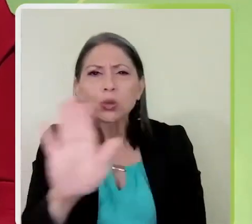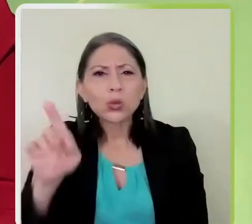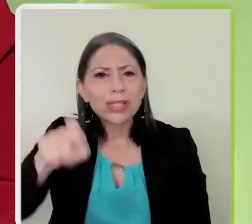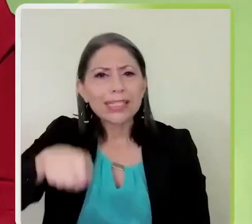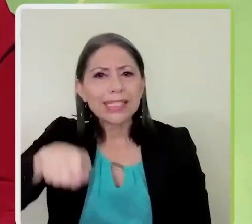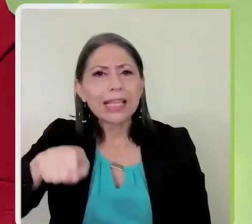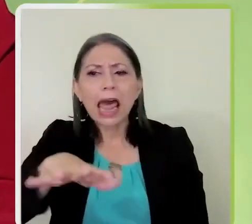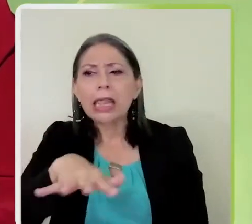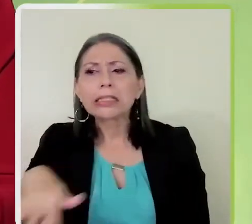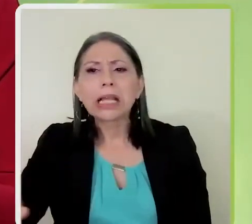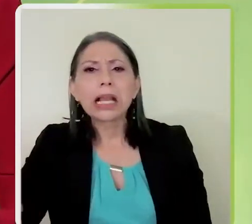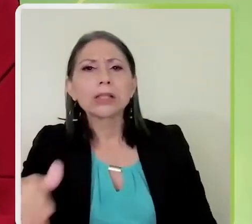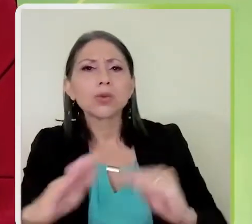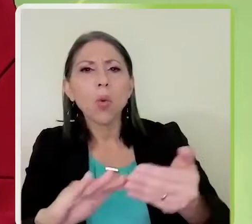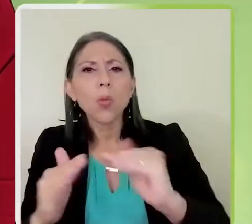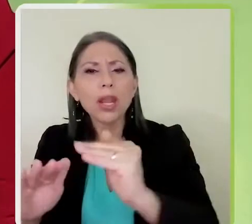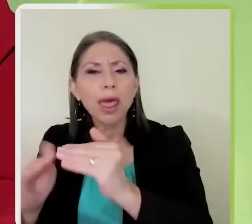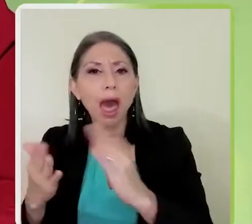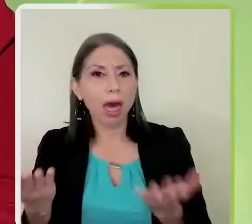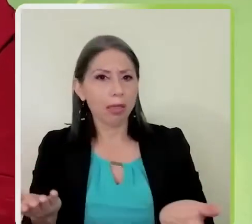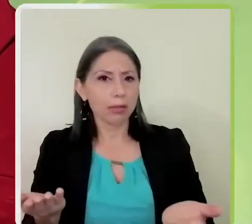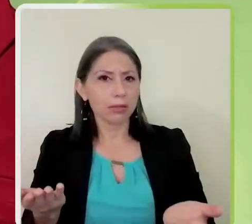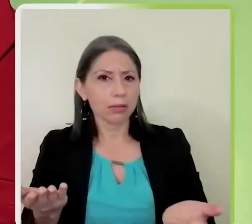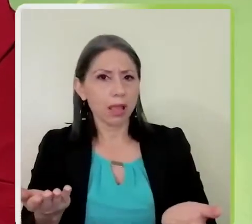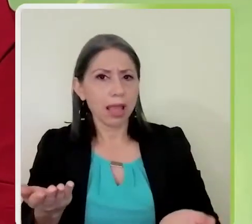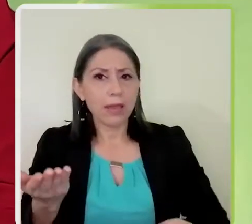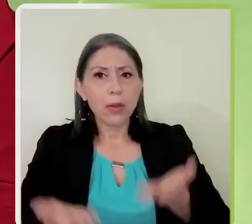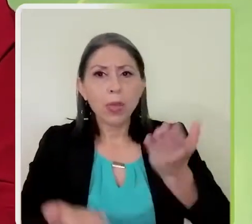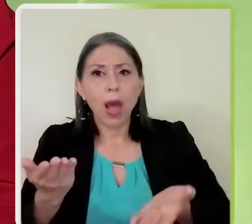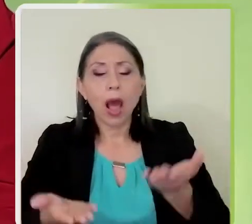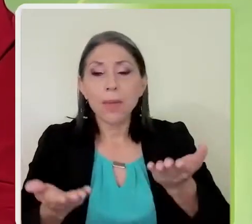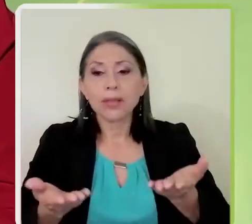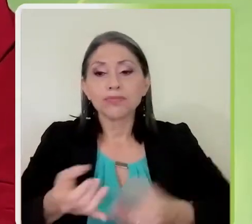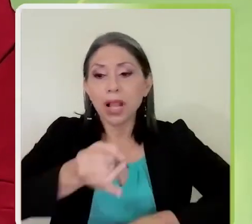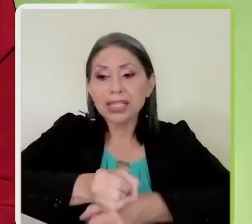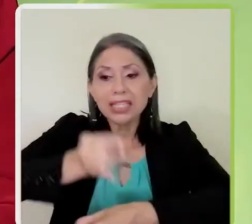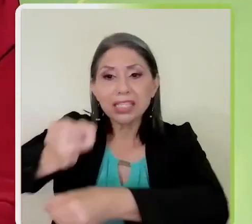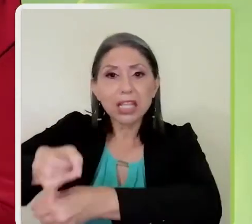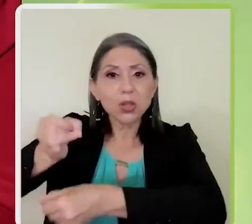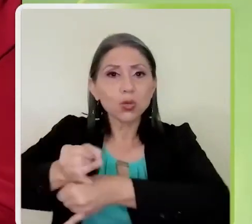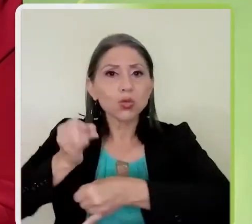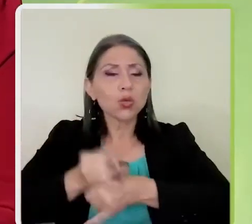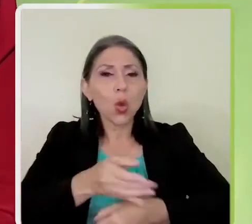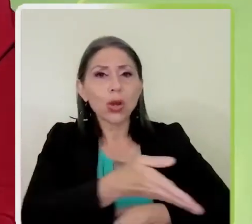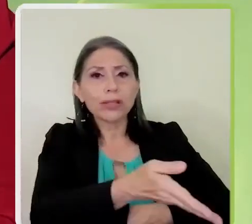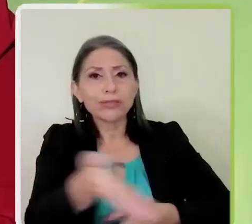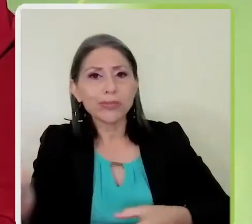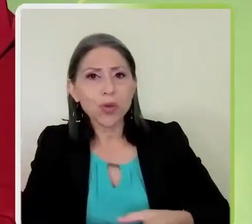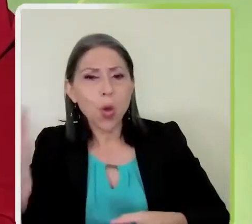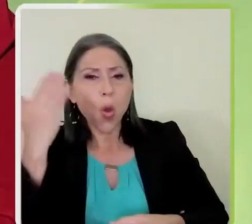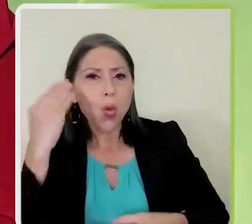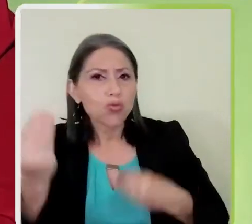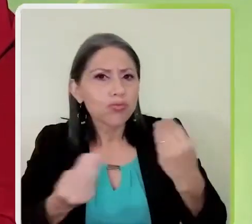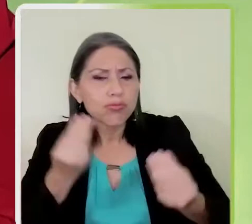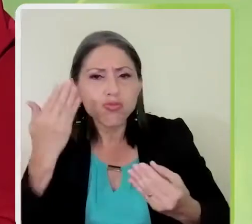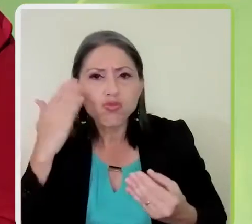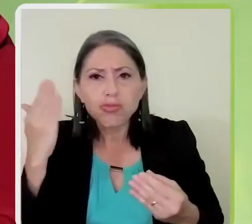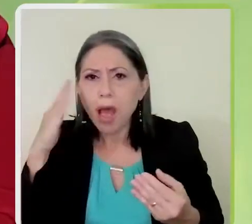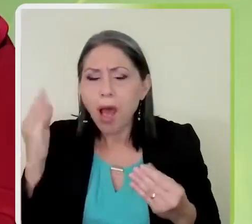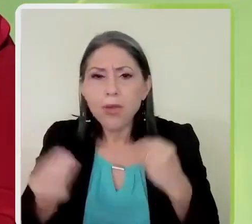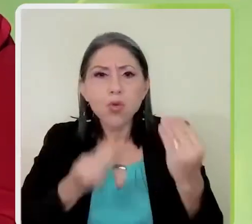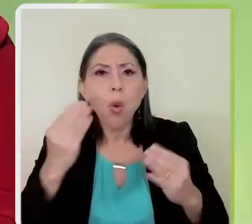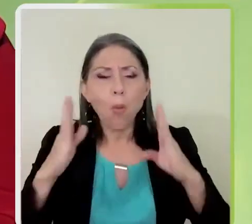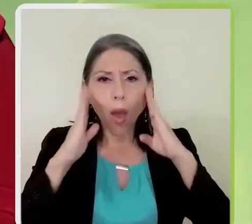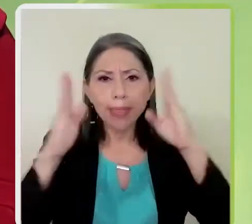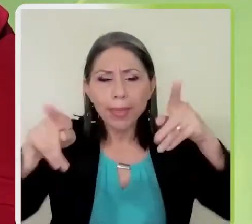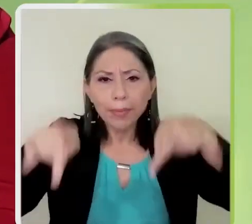¿verdad? Que de repente las instituciones en sus sedes no tienen conocimiento para el abordaje de la población con discapacidad